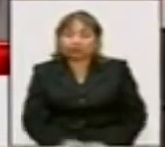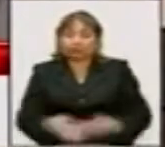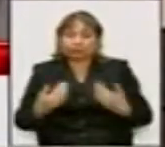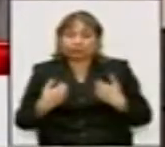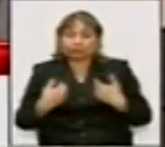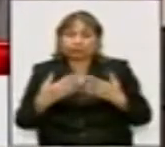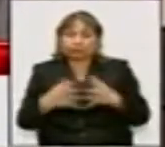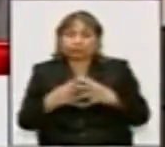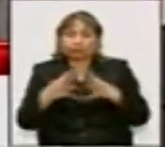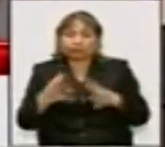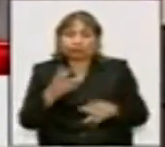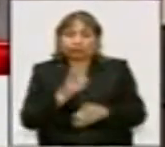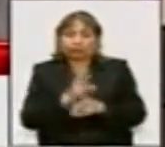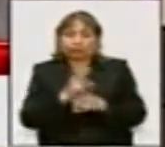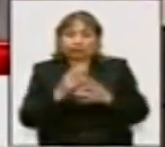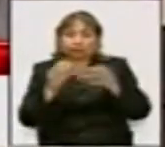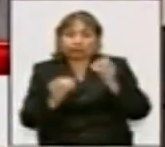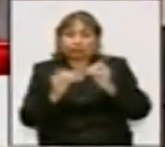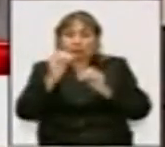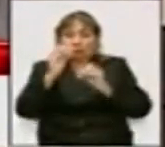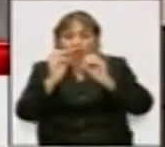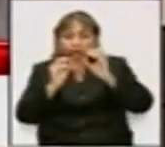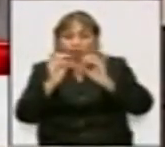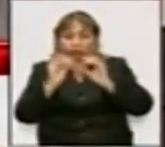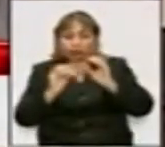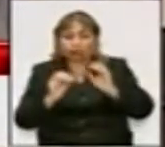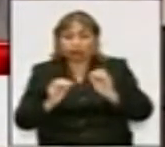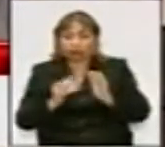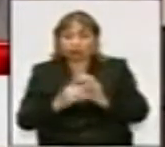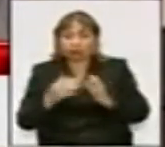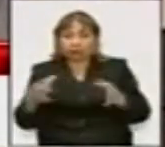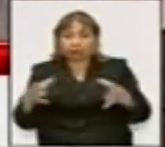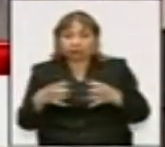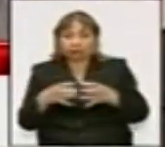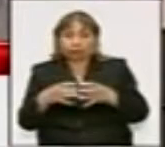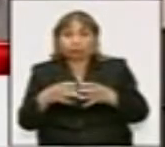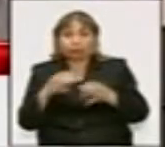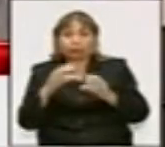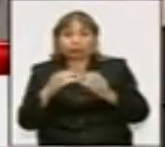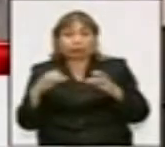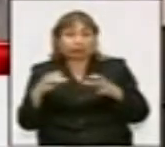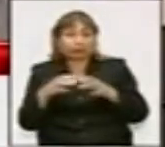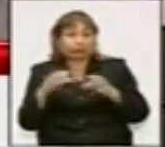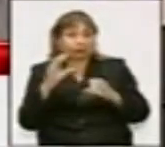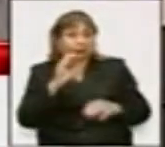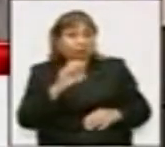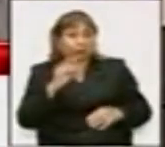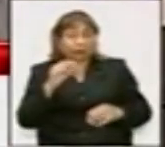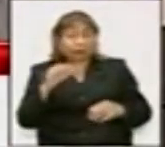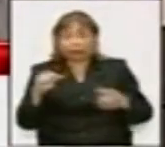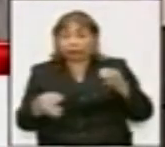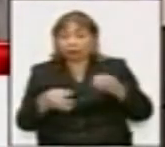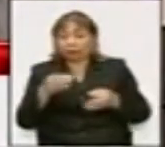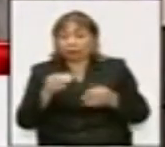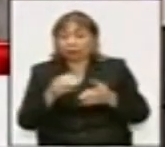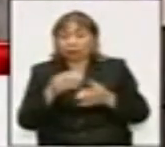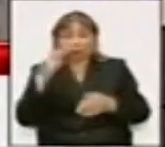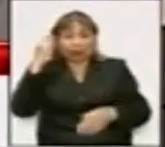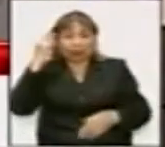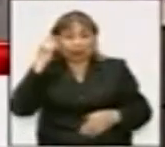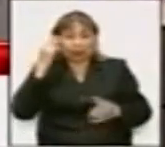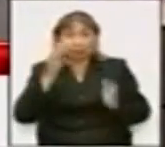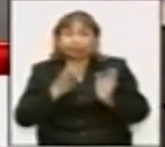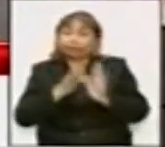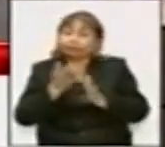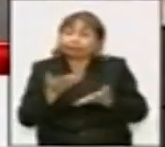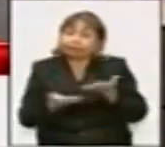como es que se va a armar el diseño de esta junta porque esa junta va a llevar adelante a los políticos aunque